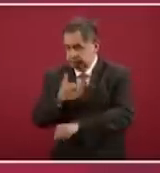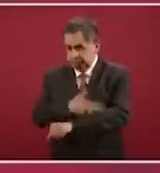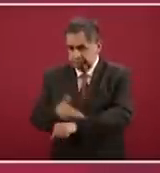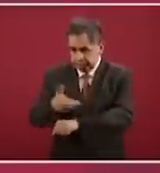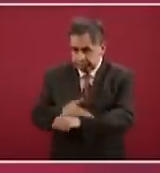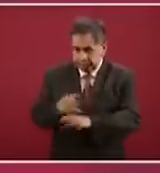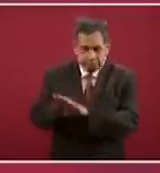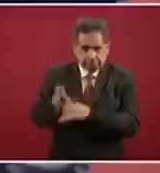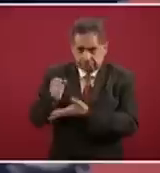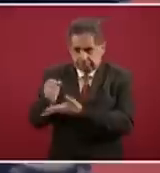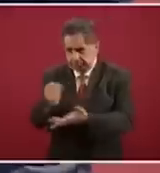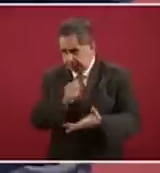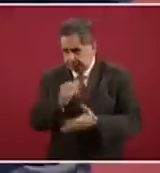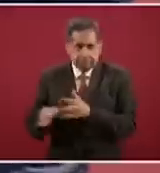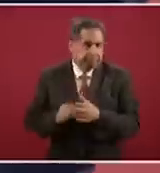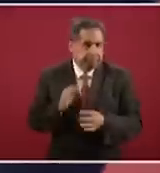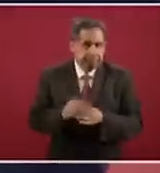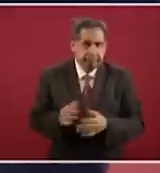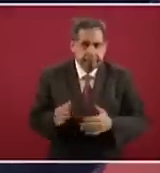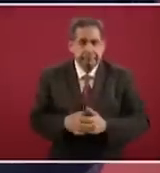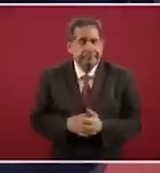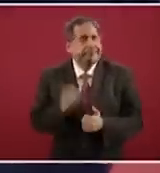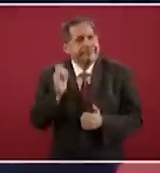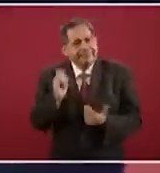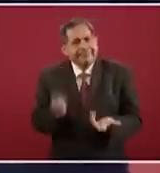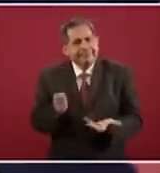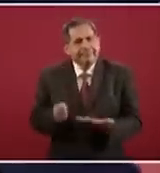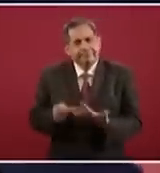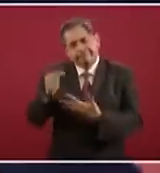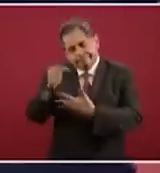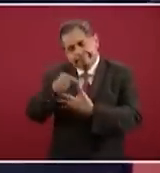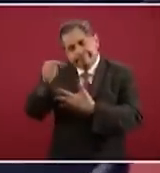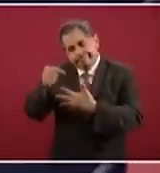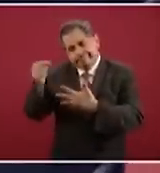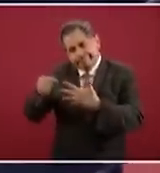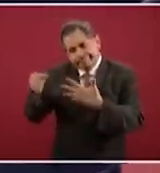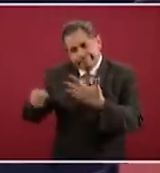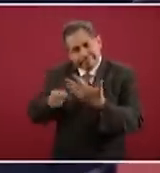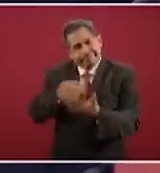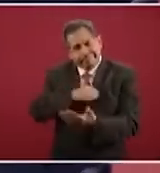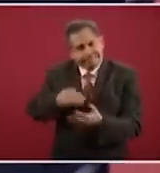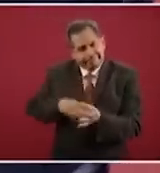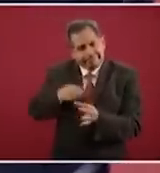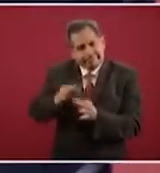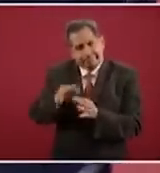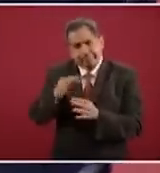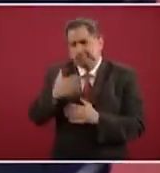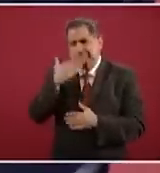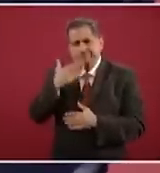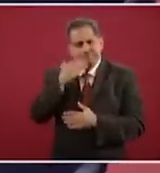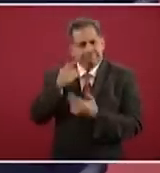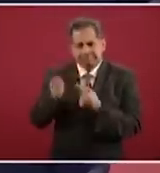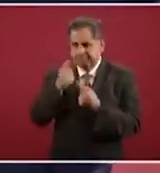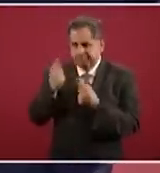los recursos. De modo que cumplimos con